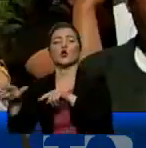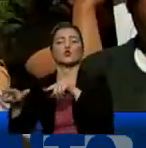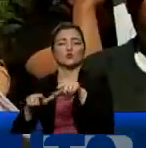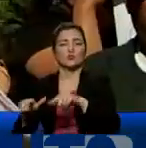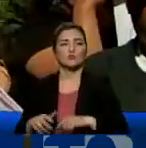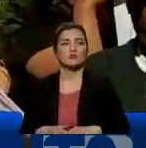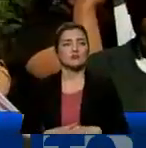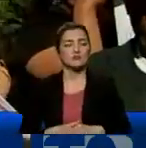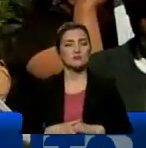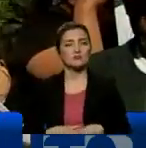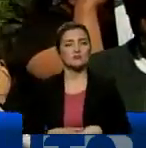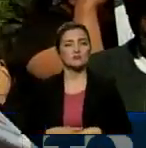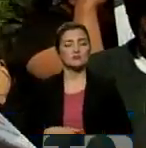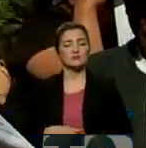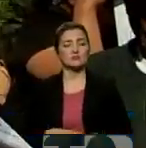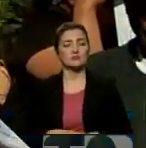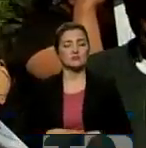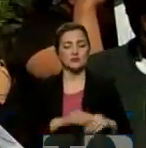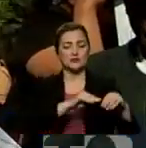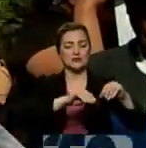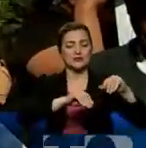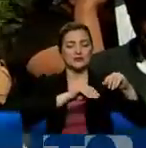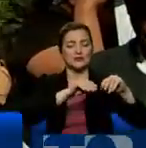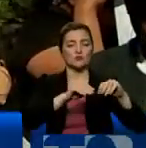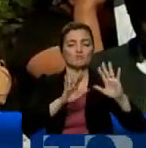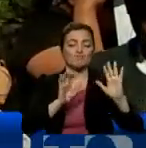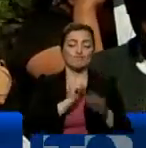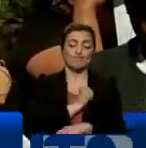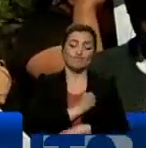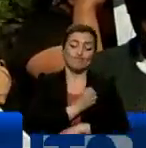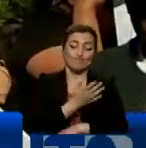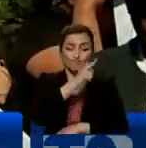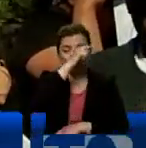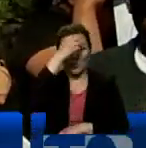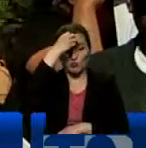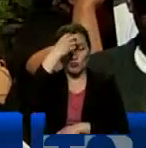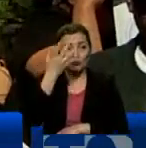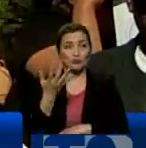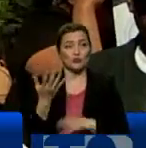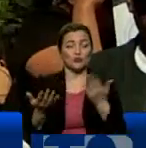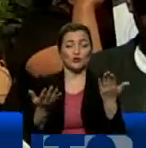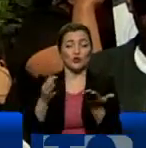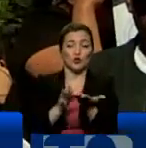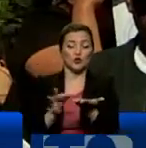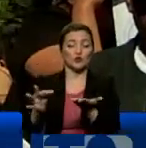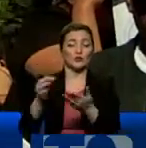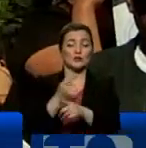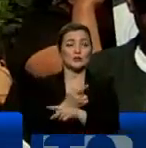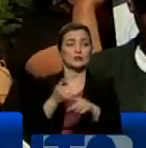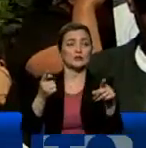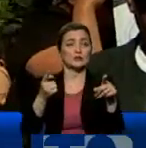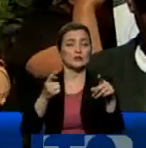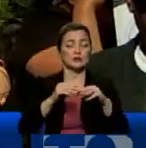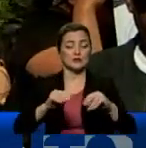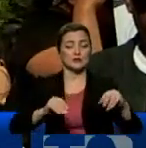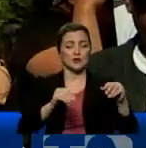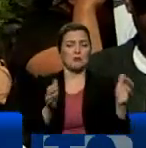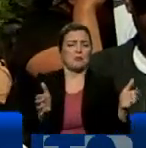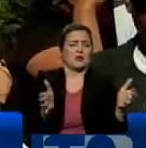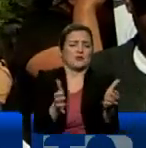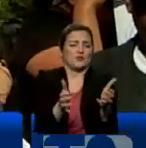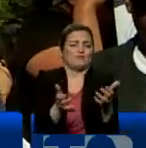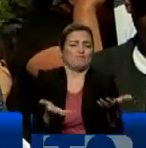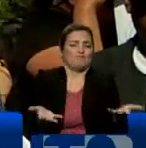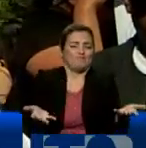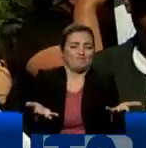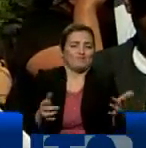zona. ¿Qué sucede? Es que como aquí es el terreno y como lamentablemente Rumiñahui, si comparas con otros cantones, tiene un territorio reducido,